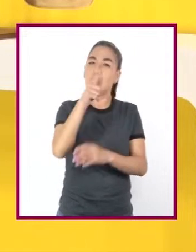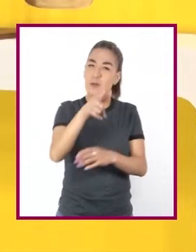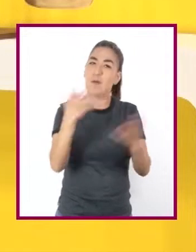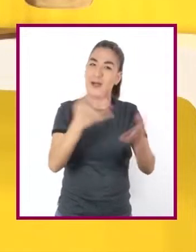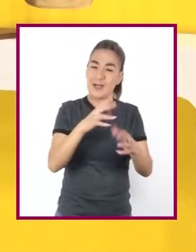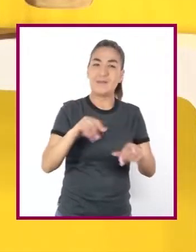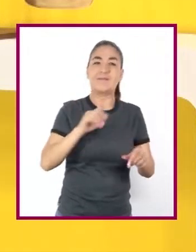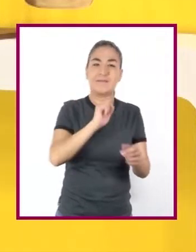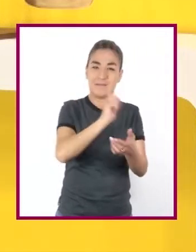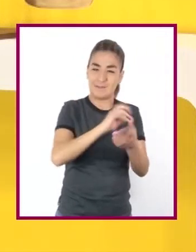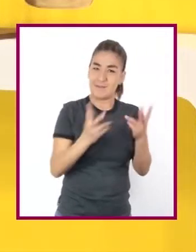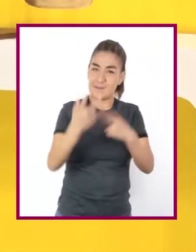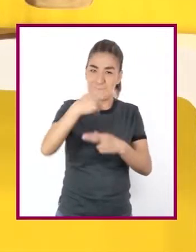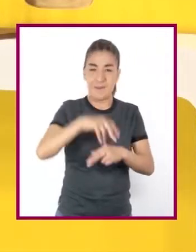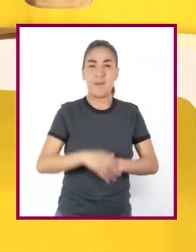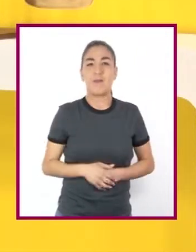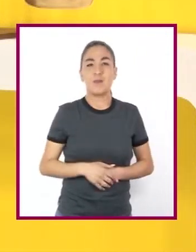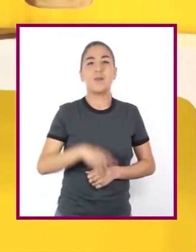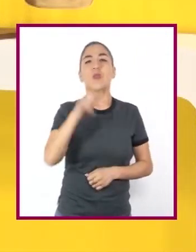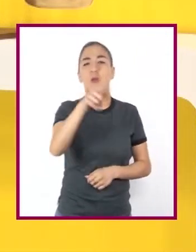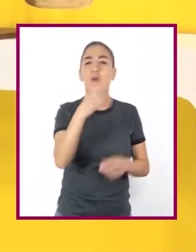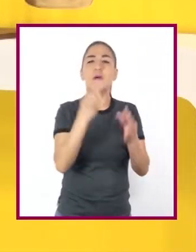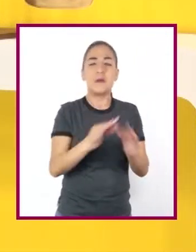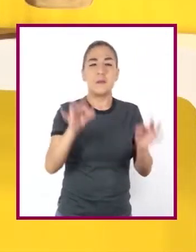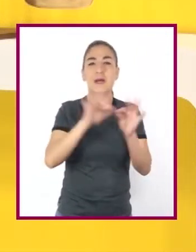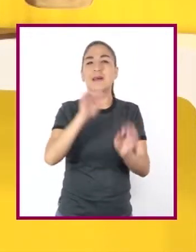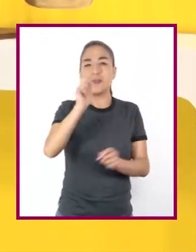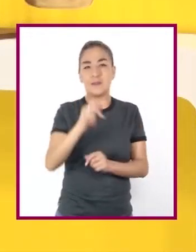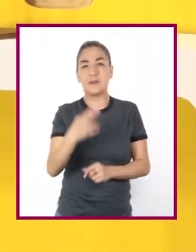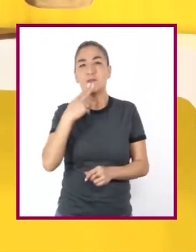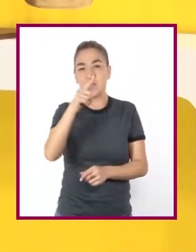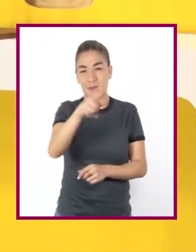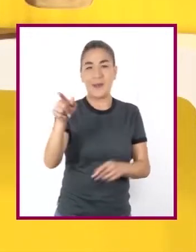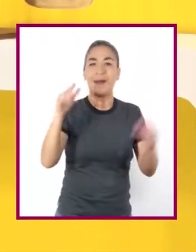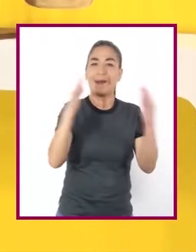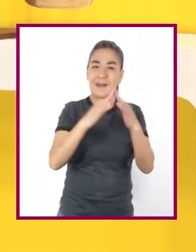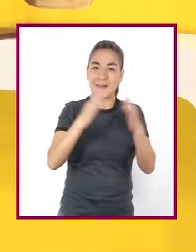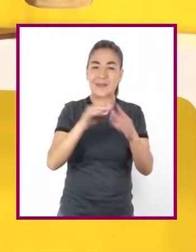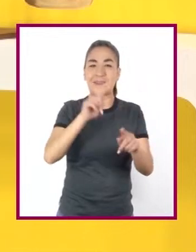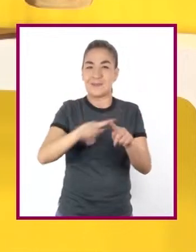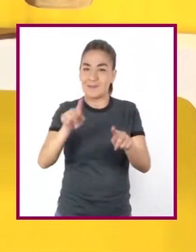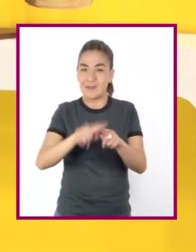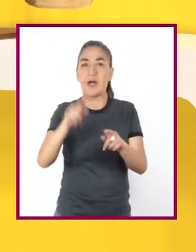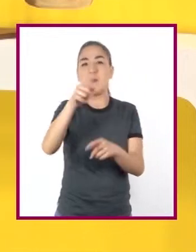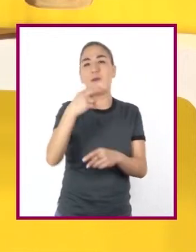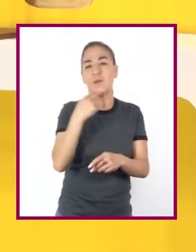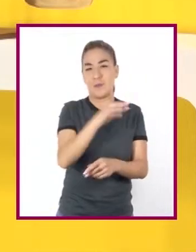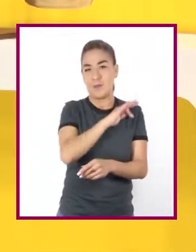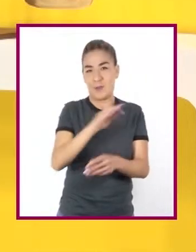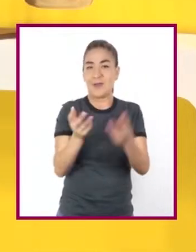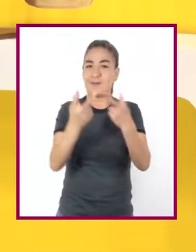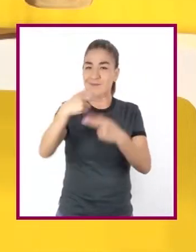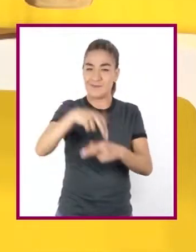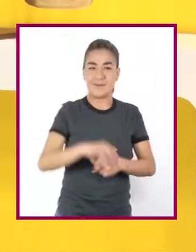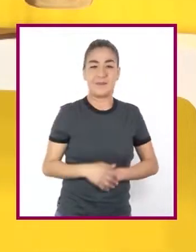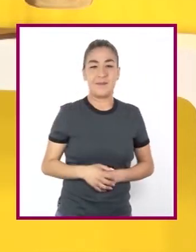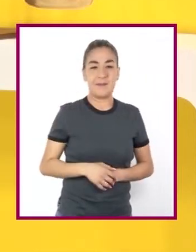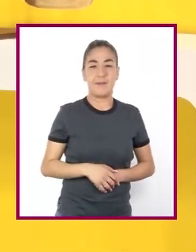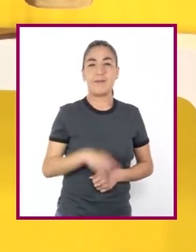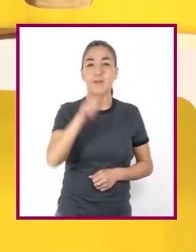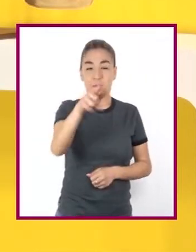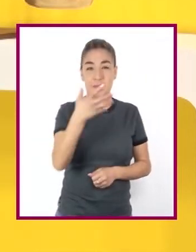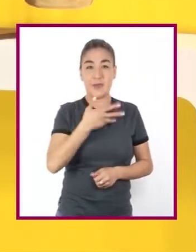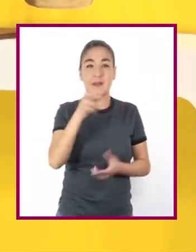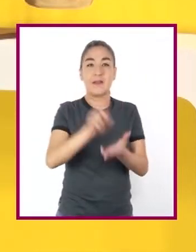Lo importante es que hagan uso de los recursos que tengan en casa, a su alcance. Si tienen